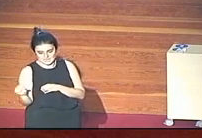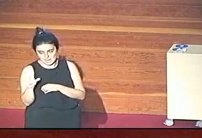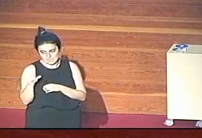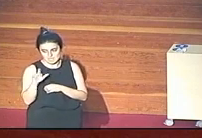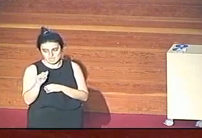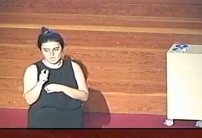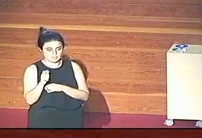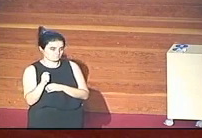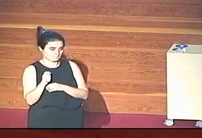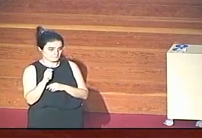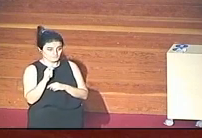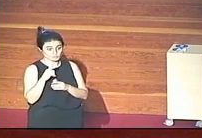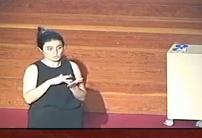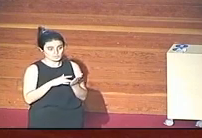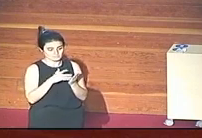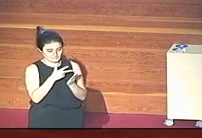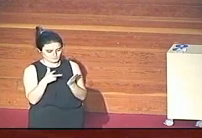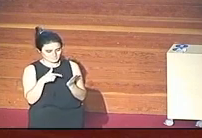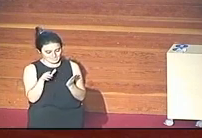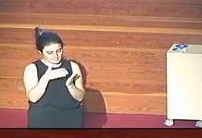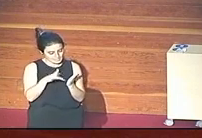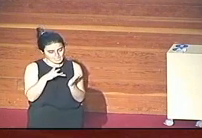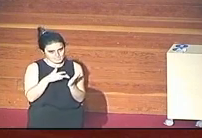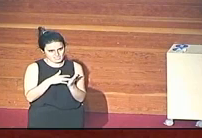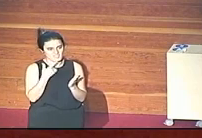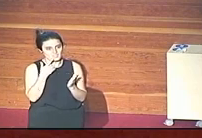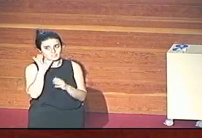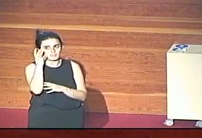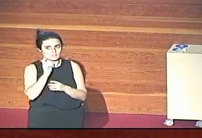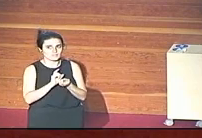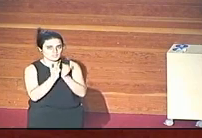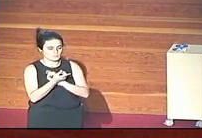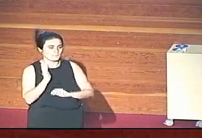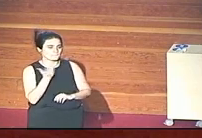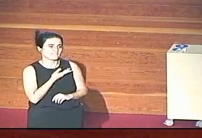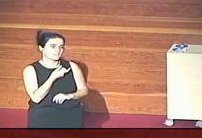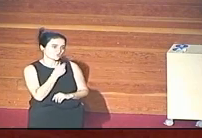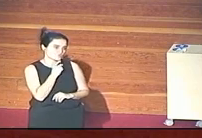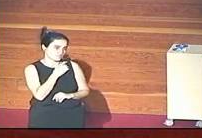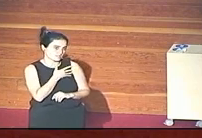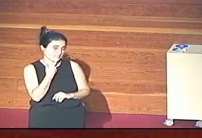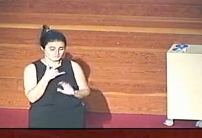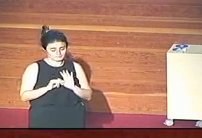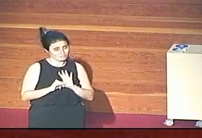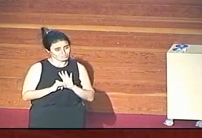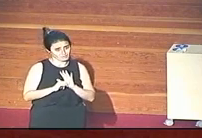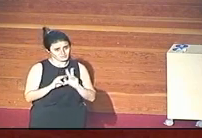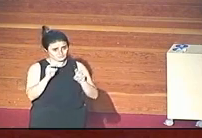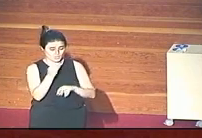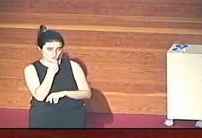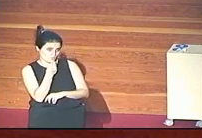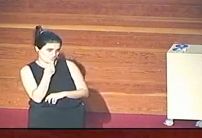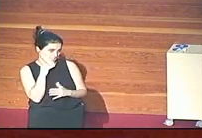reportaje sobre lo que nos afecta el cambio climático y extraerlo a nuestra propia casa a la alimentación